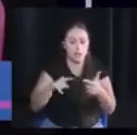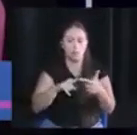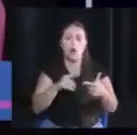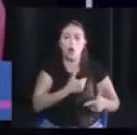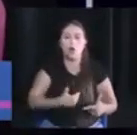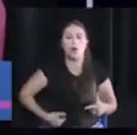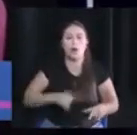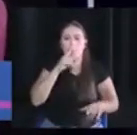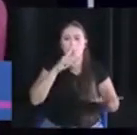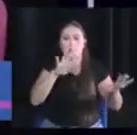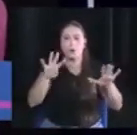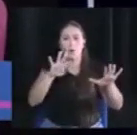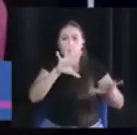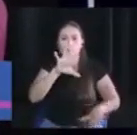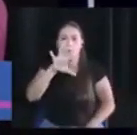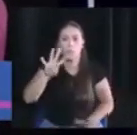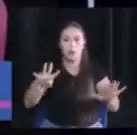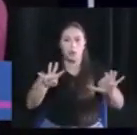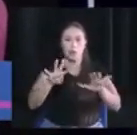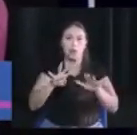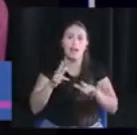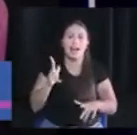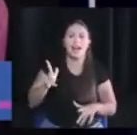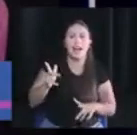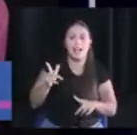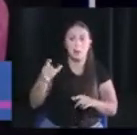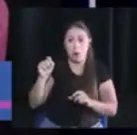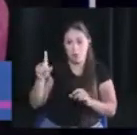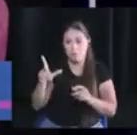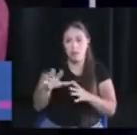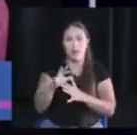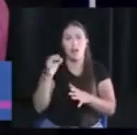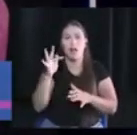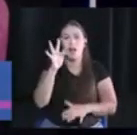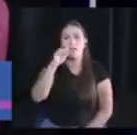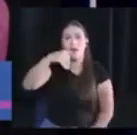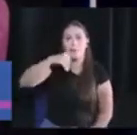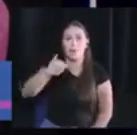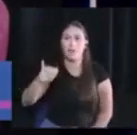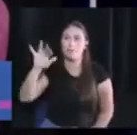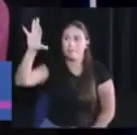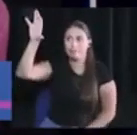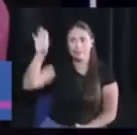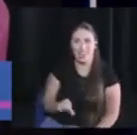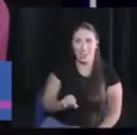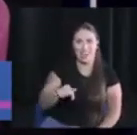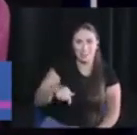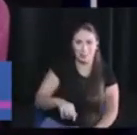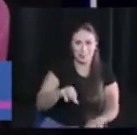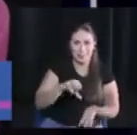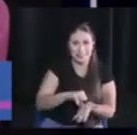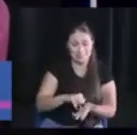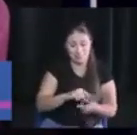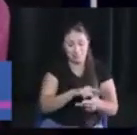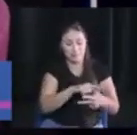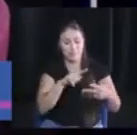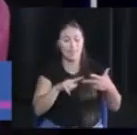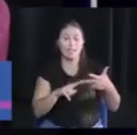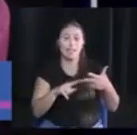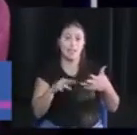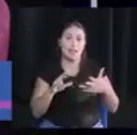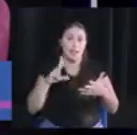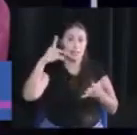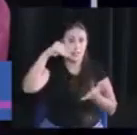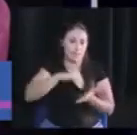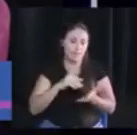año 59, encabezado por el herrerismo, trae el Fondo Monetario Internacional al país. Tercer